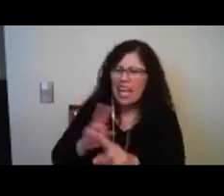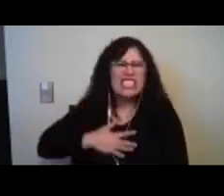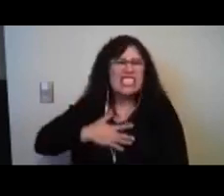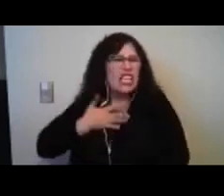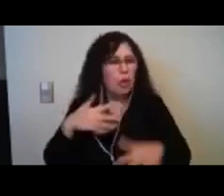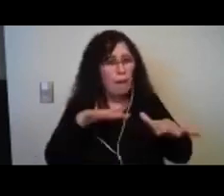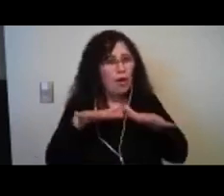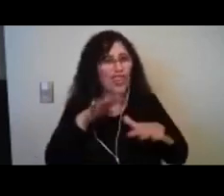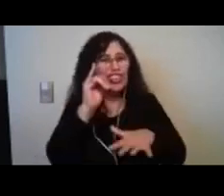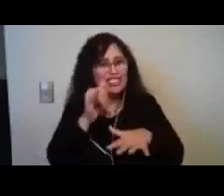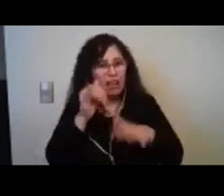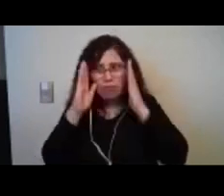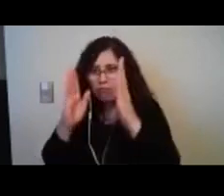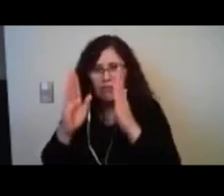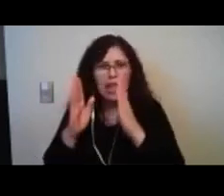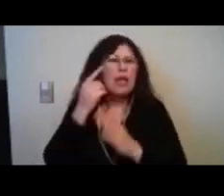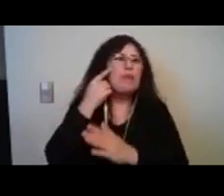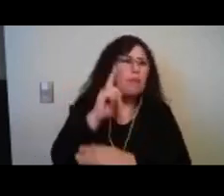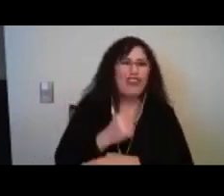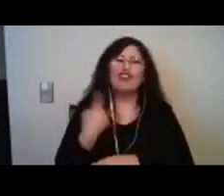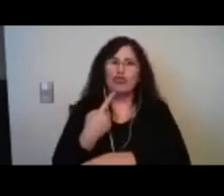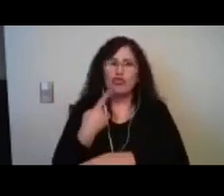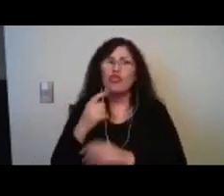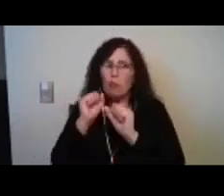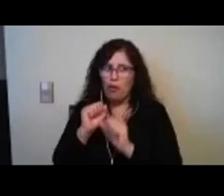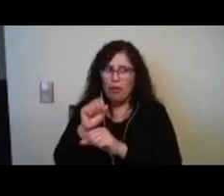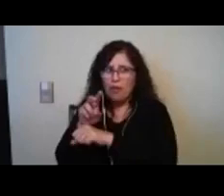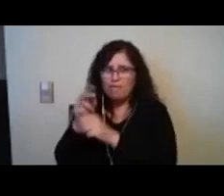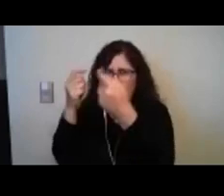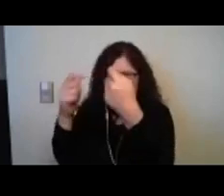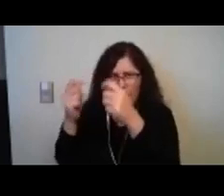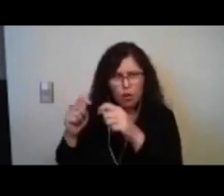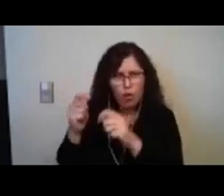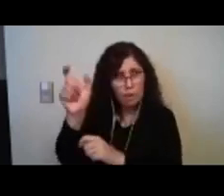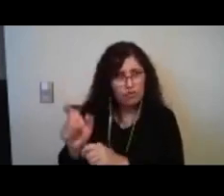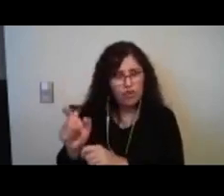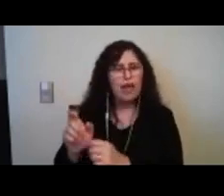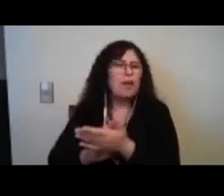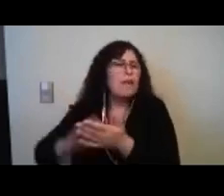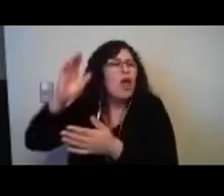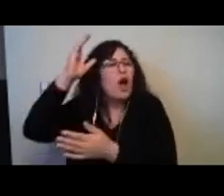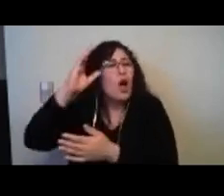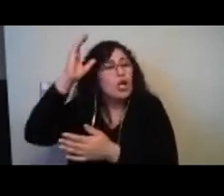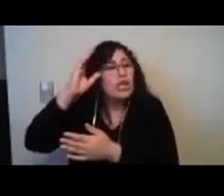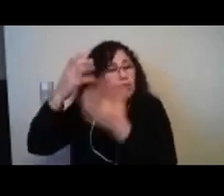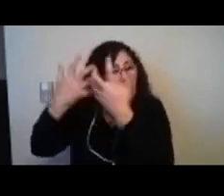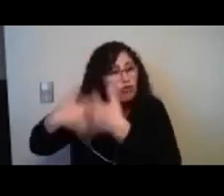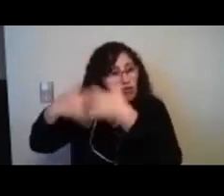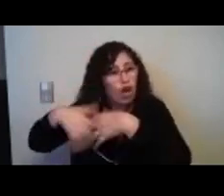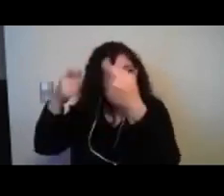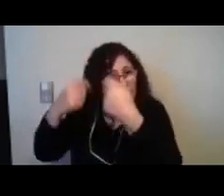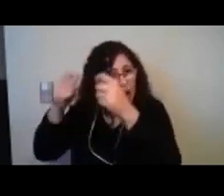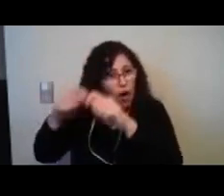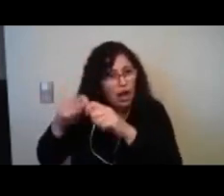motores, ¿ya? Pero si uno fuese mucho más exquisito en la evaluación de las funciones mentales, también va a encontrar este tipo de